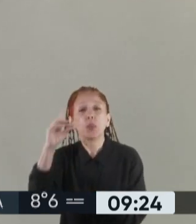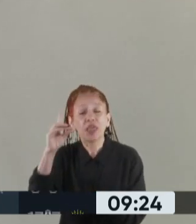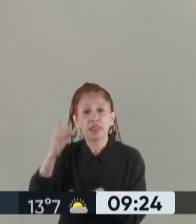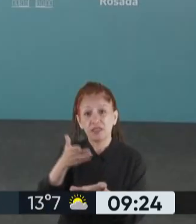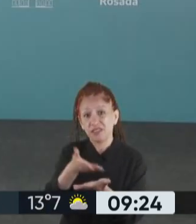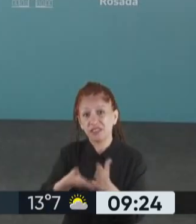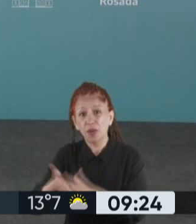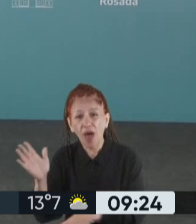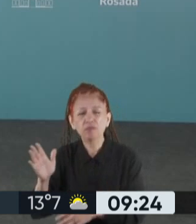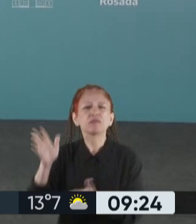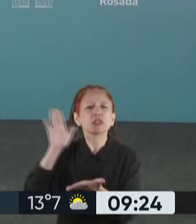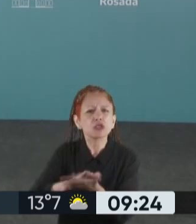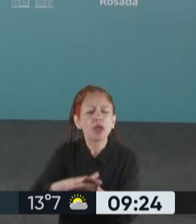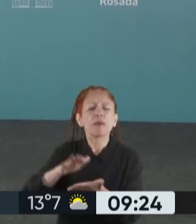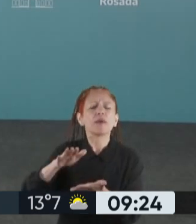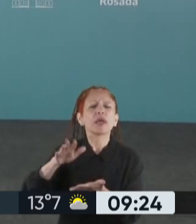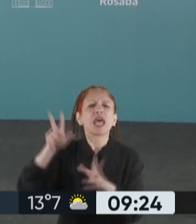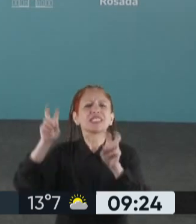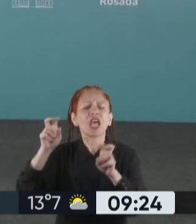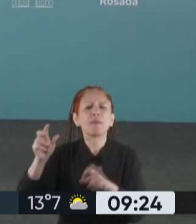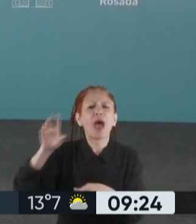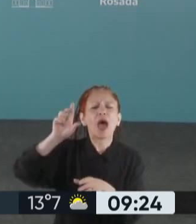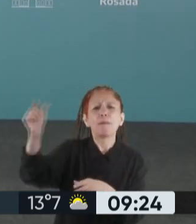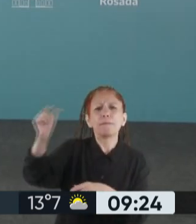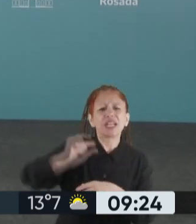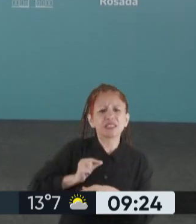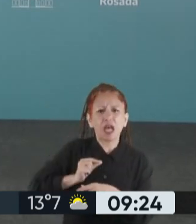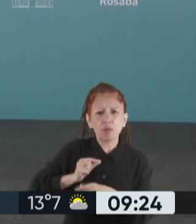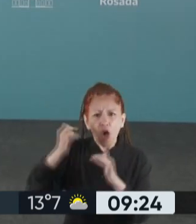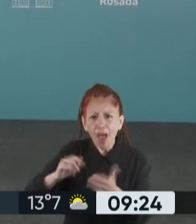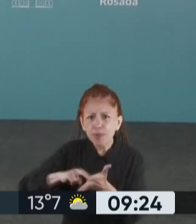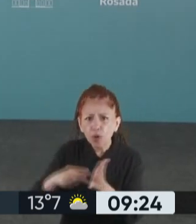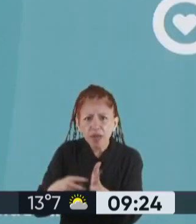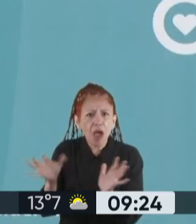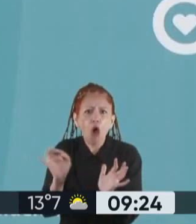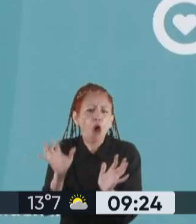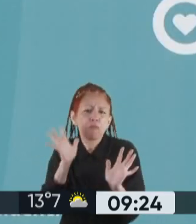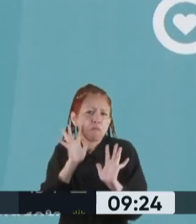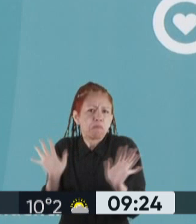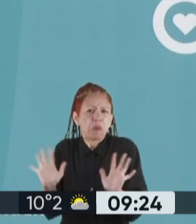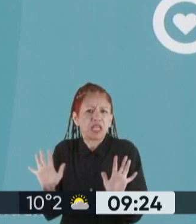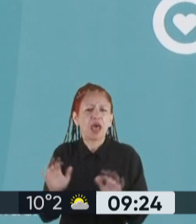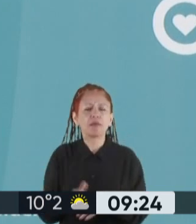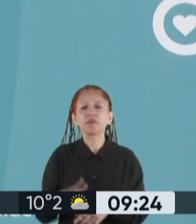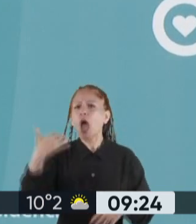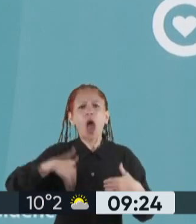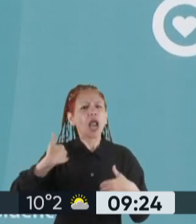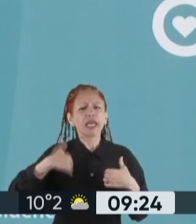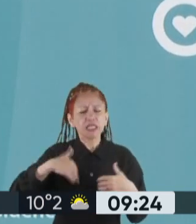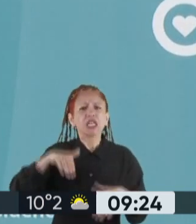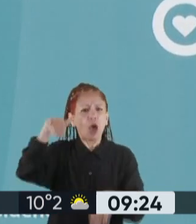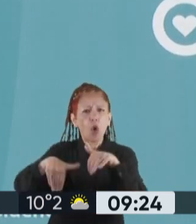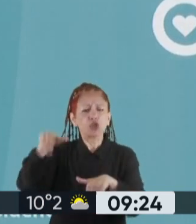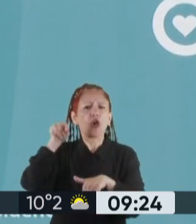para el préstamo, ¿corre peligro o es indistinto la salida del funcionario? Gracias. Argentina votó por la salida